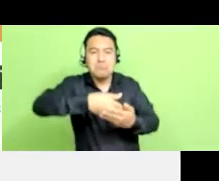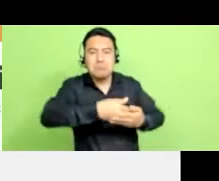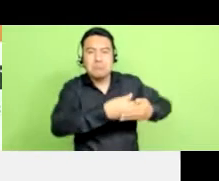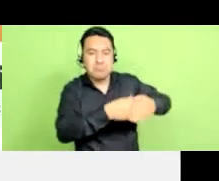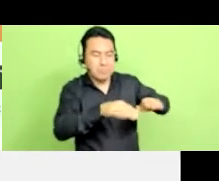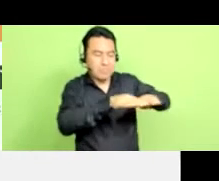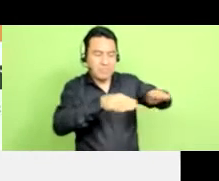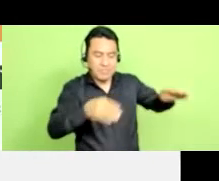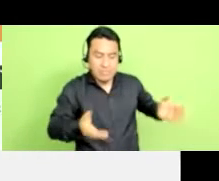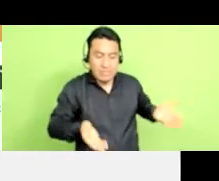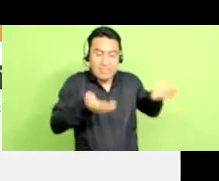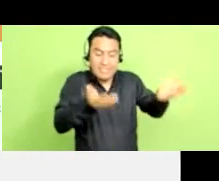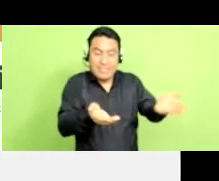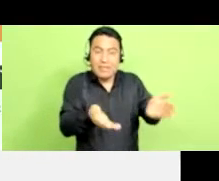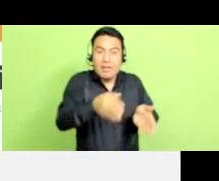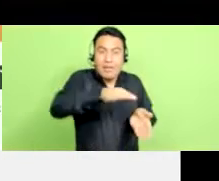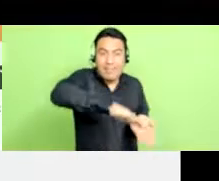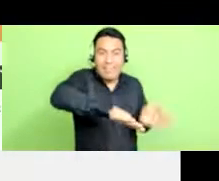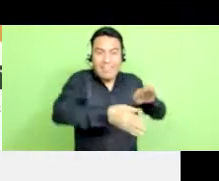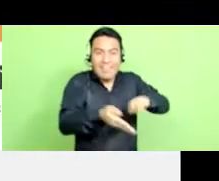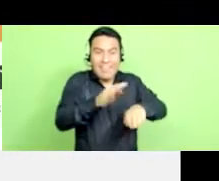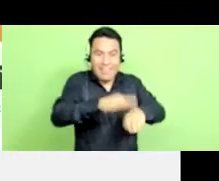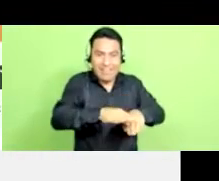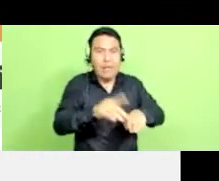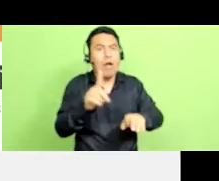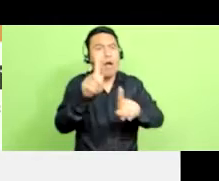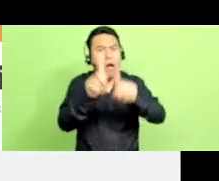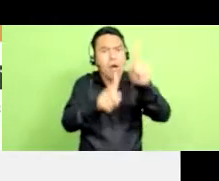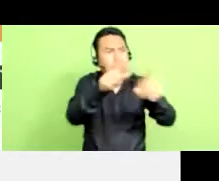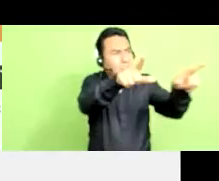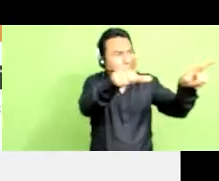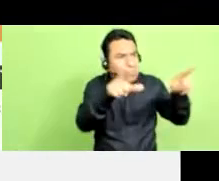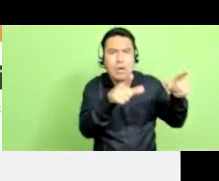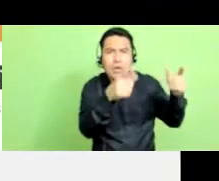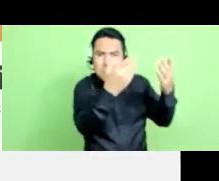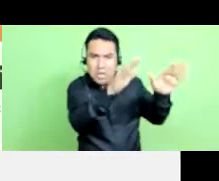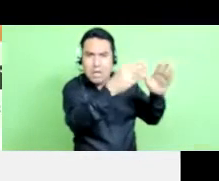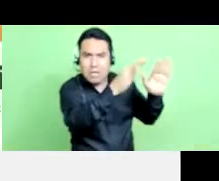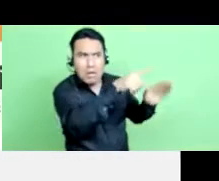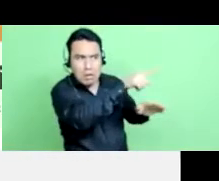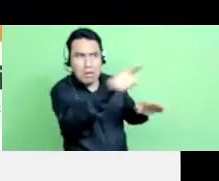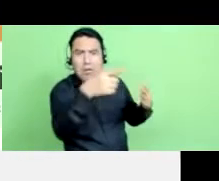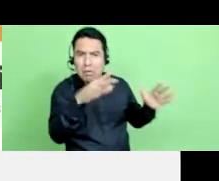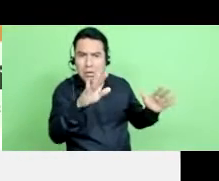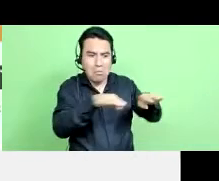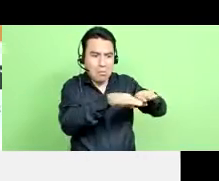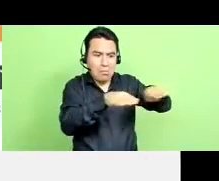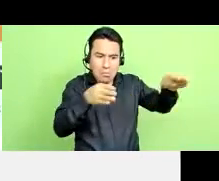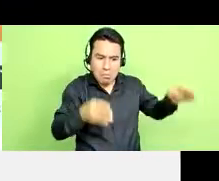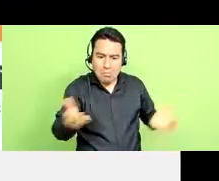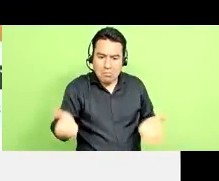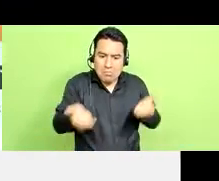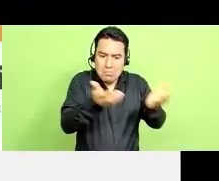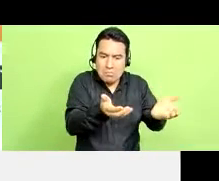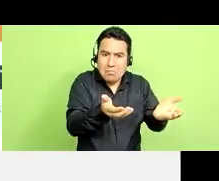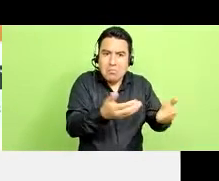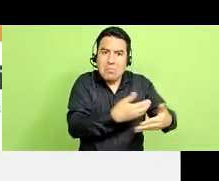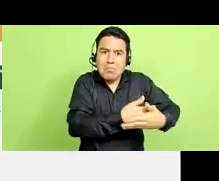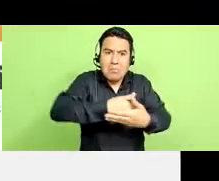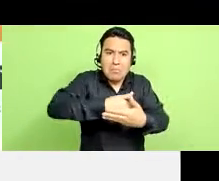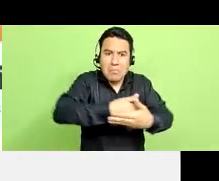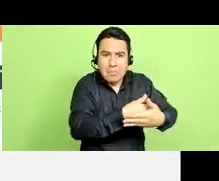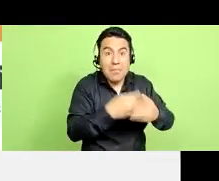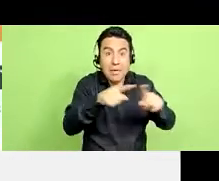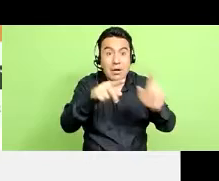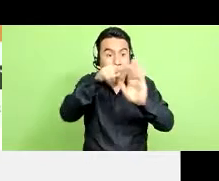incorporan o implementan un cambiador de bebés pero en el marco de las buenas prácticas y no es de carácter regulador aquí en esta